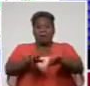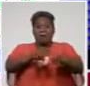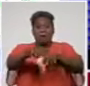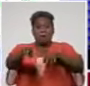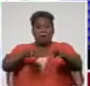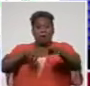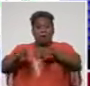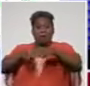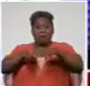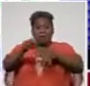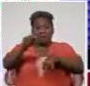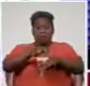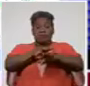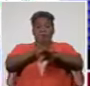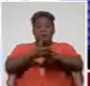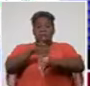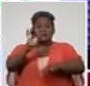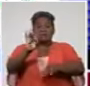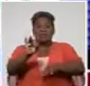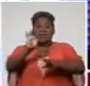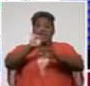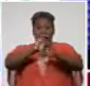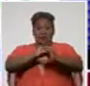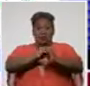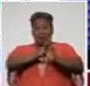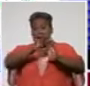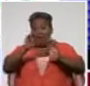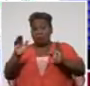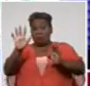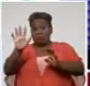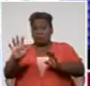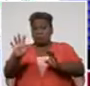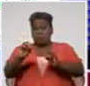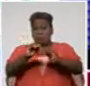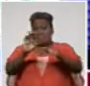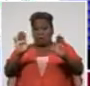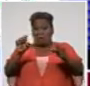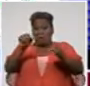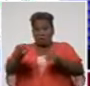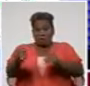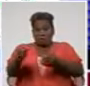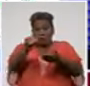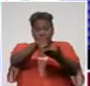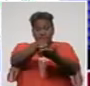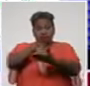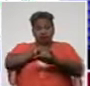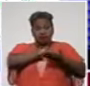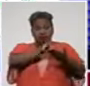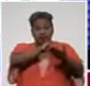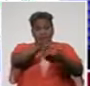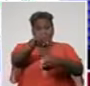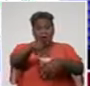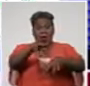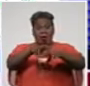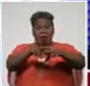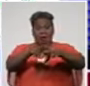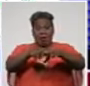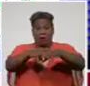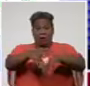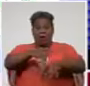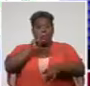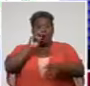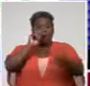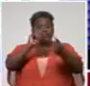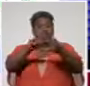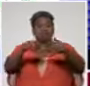todo después de las 7 de la noche y hasta las 5 de la mañana, se implementan en la capital cubana y esto, como les comentaba, con el propósito